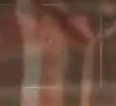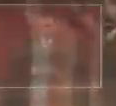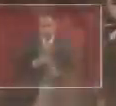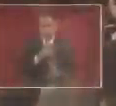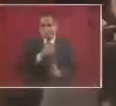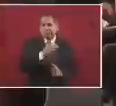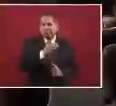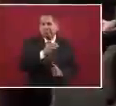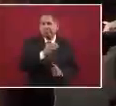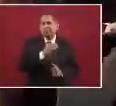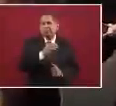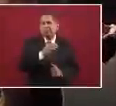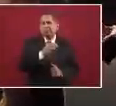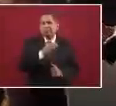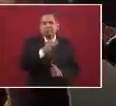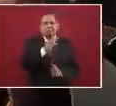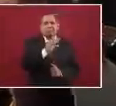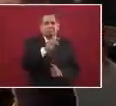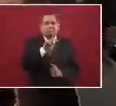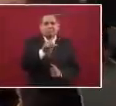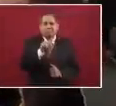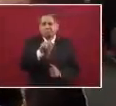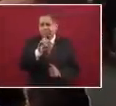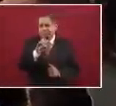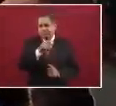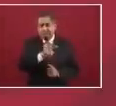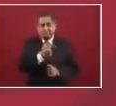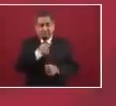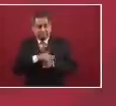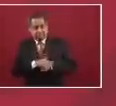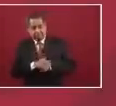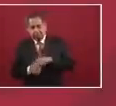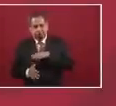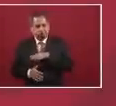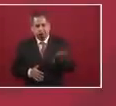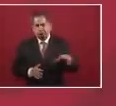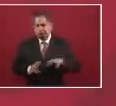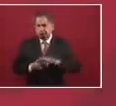defendiendo a defraudadores,